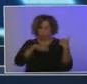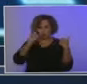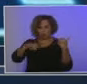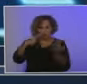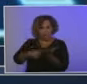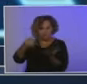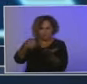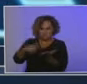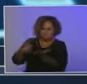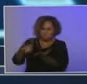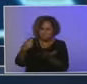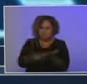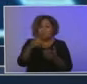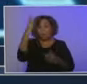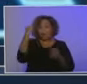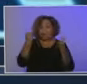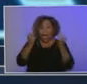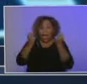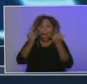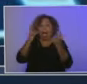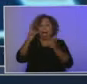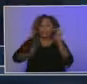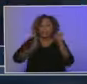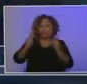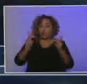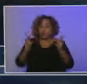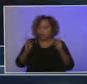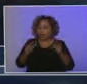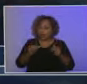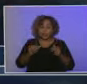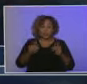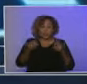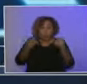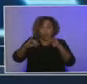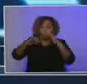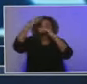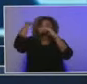porque precisamente hay cientos de personas que todavía tienen toldos azules y